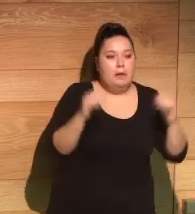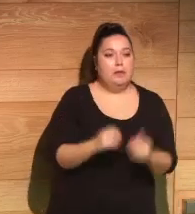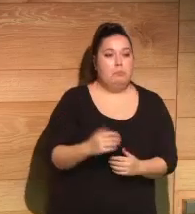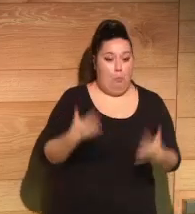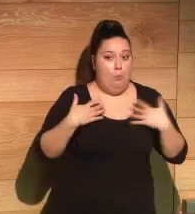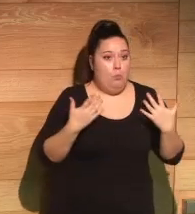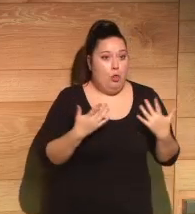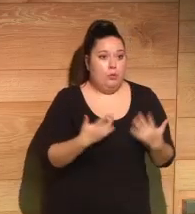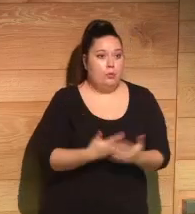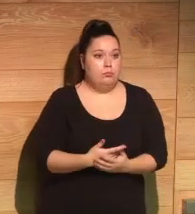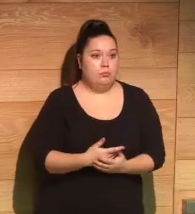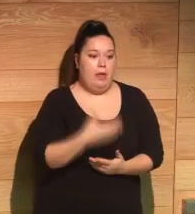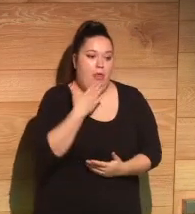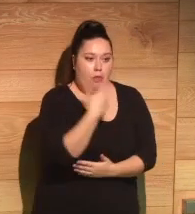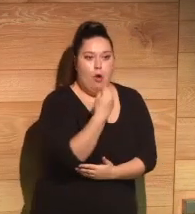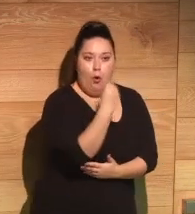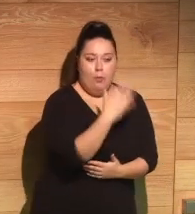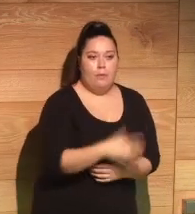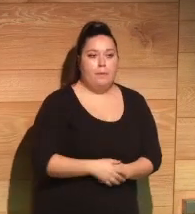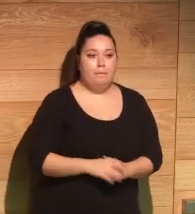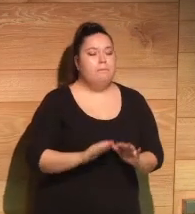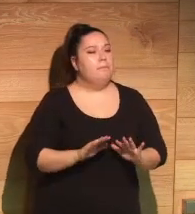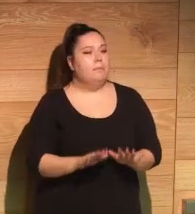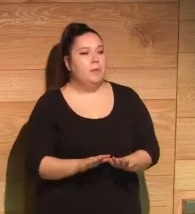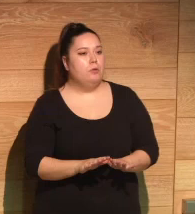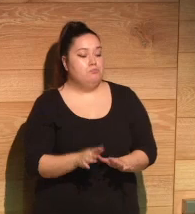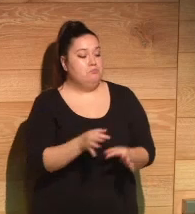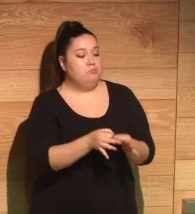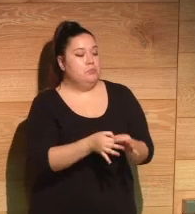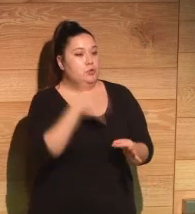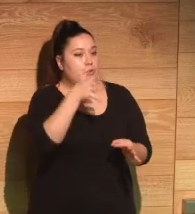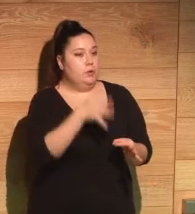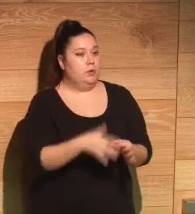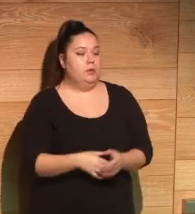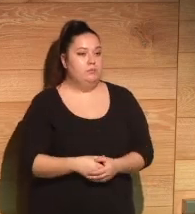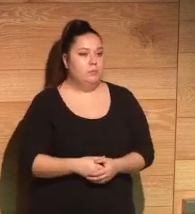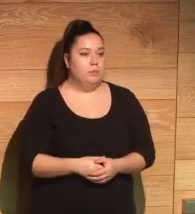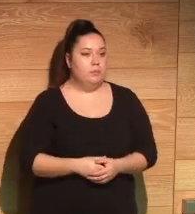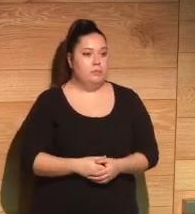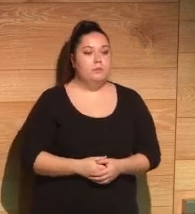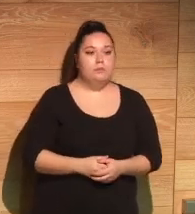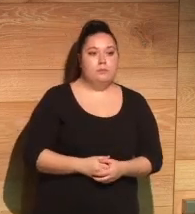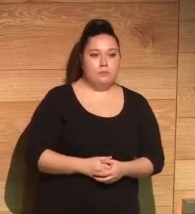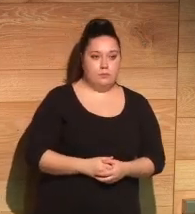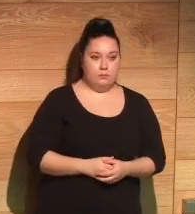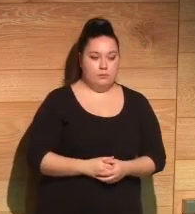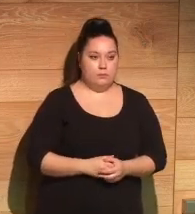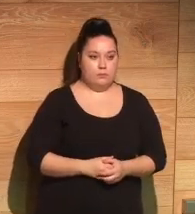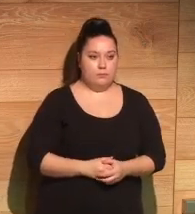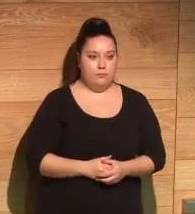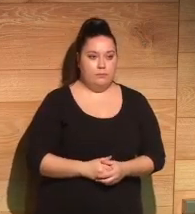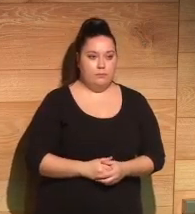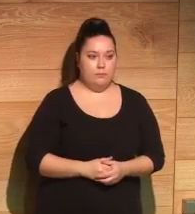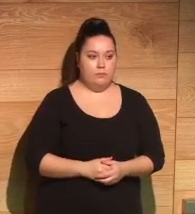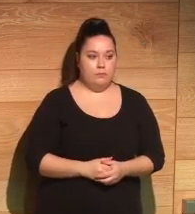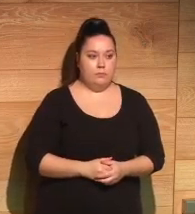verdad que en cierta forma se ha instalado una suerte de gerontocracia por razones de